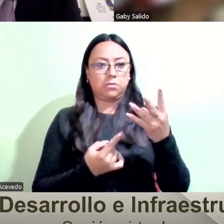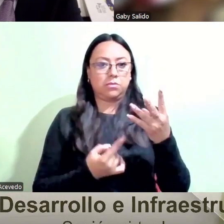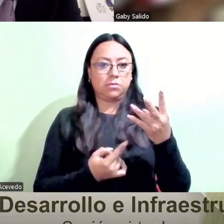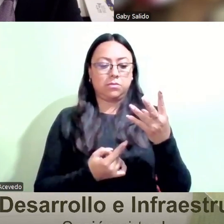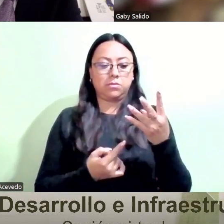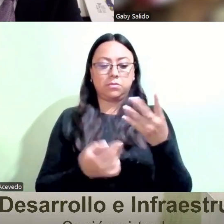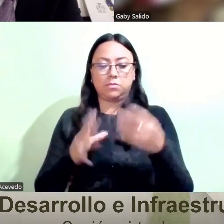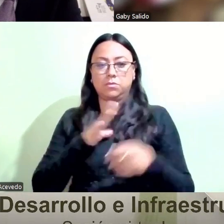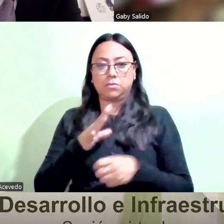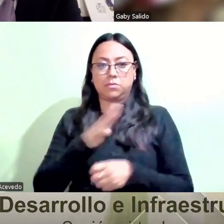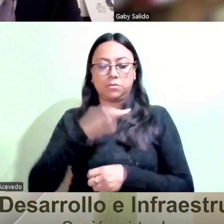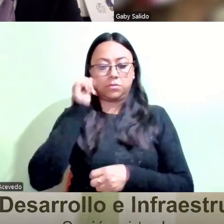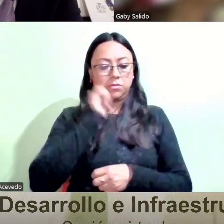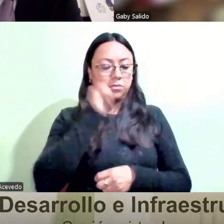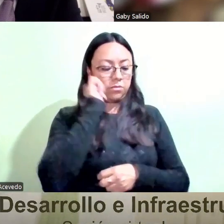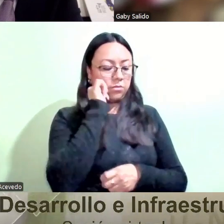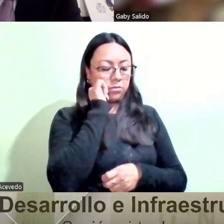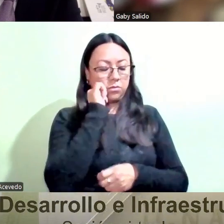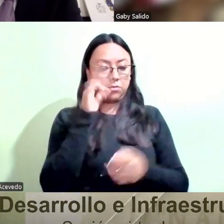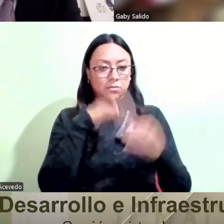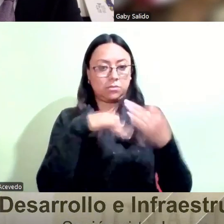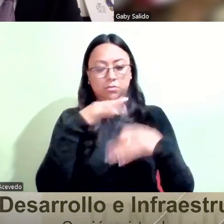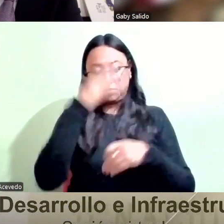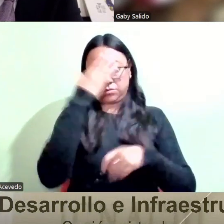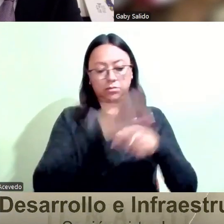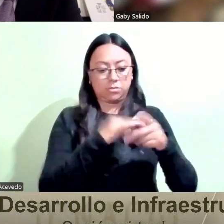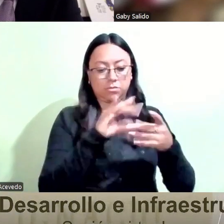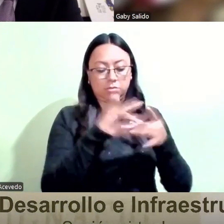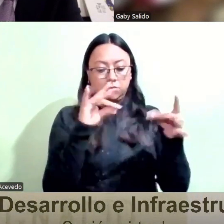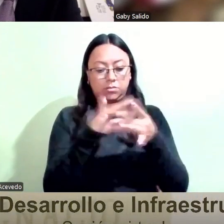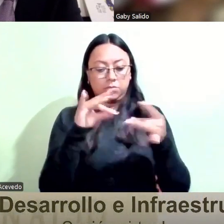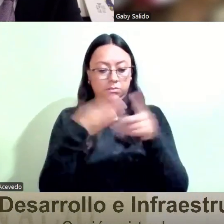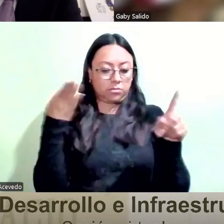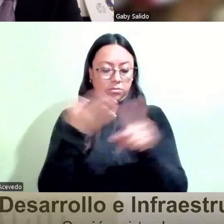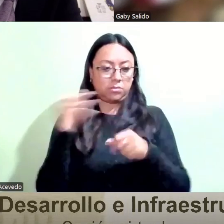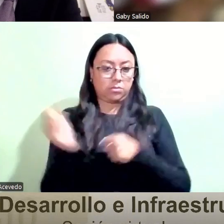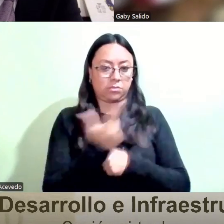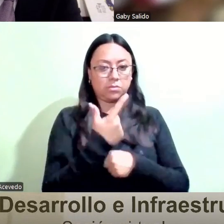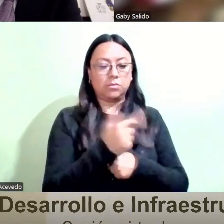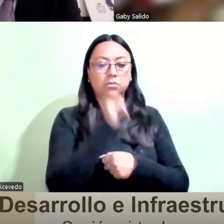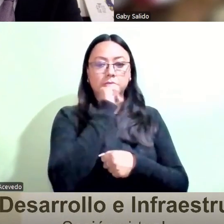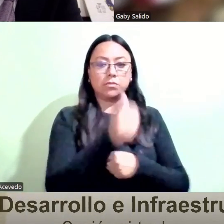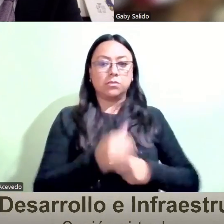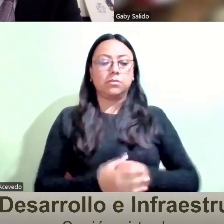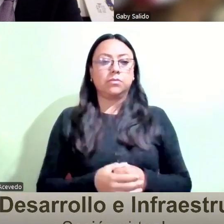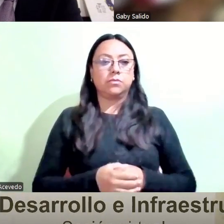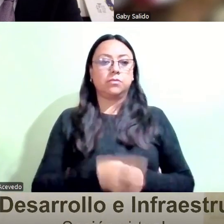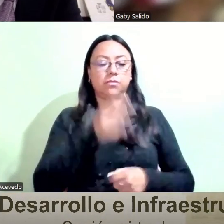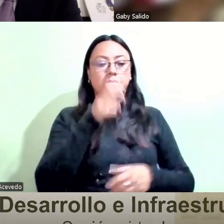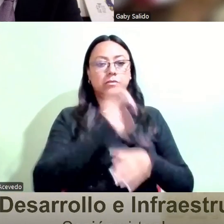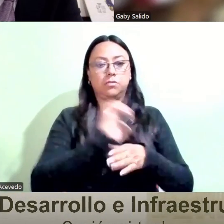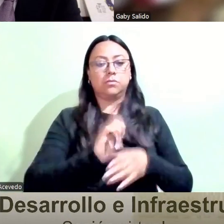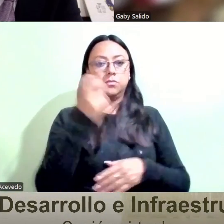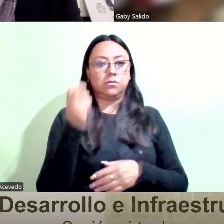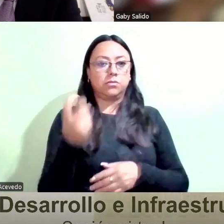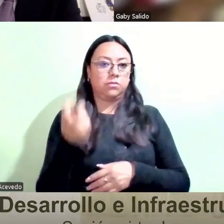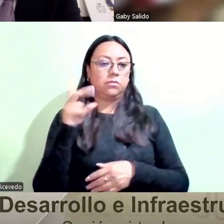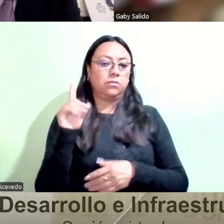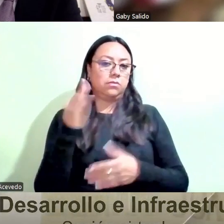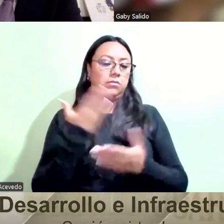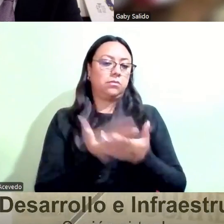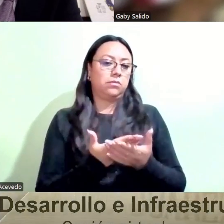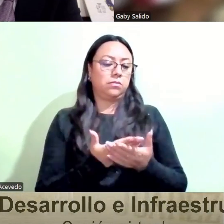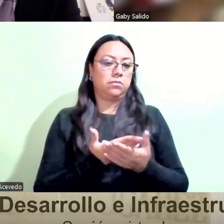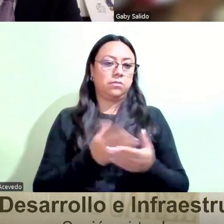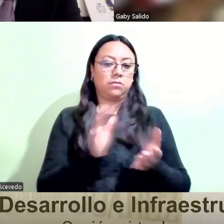que la memoria descriptiva no precisa información al respecto. Es por lo anterior que esta dictaminadora plantea el desechamiento de la iniciativa que